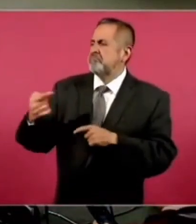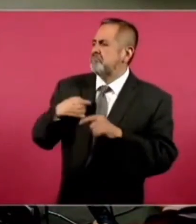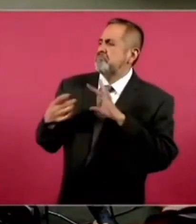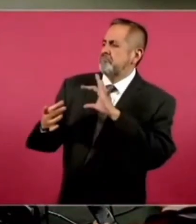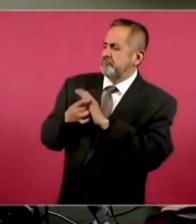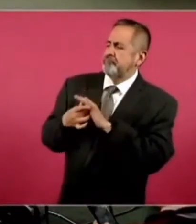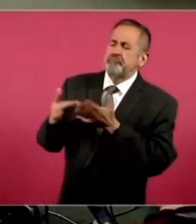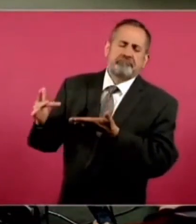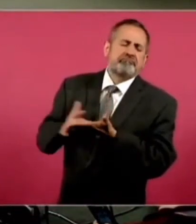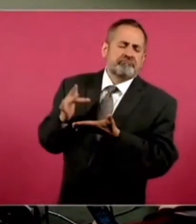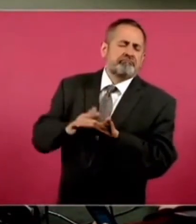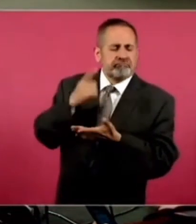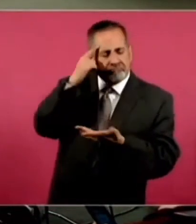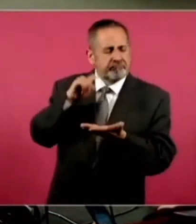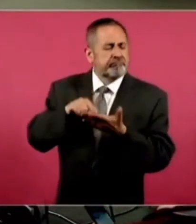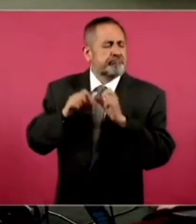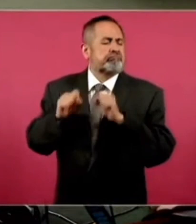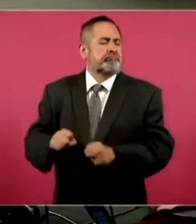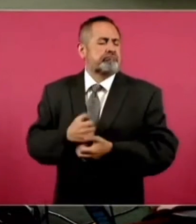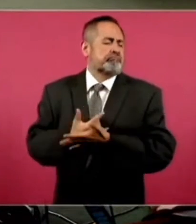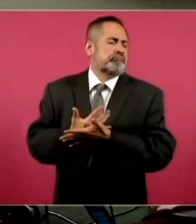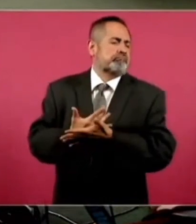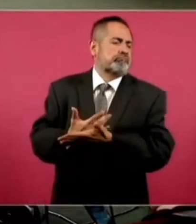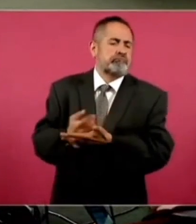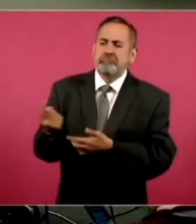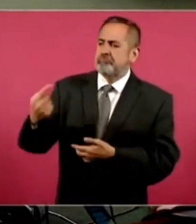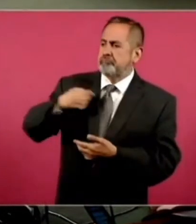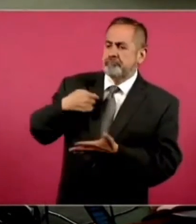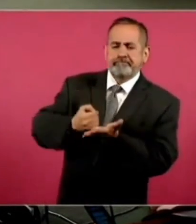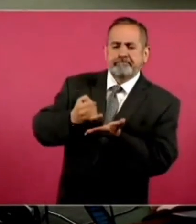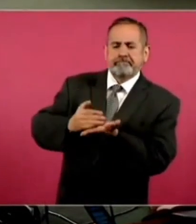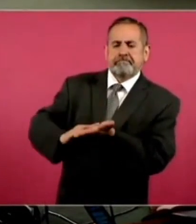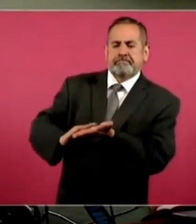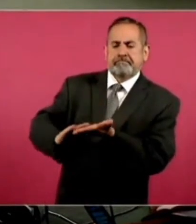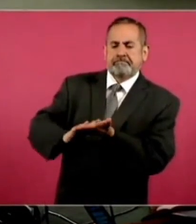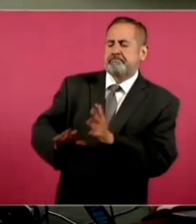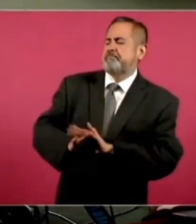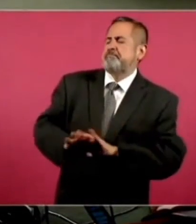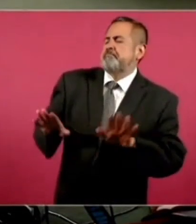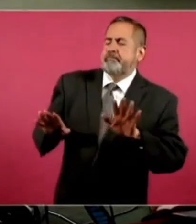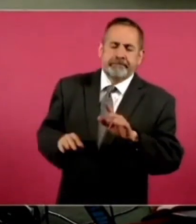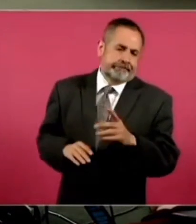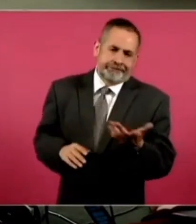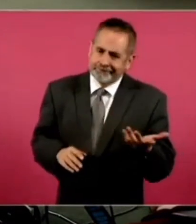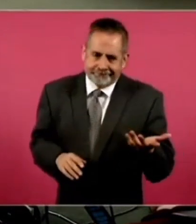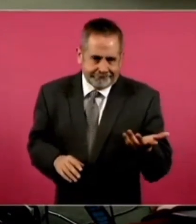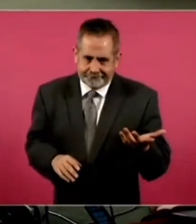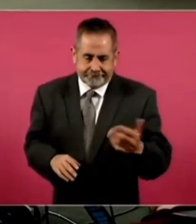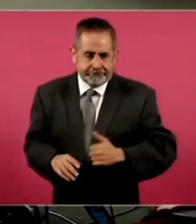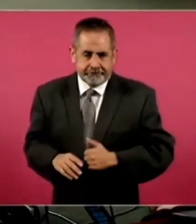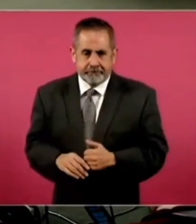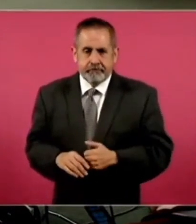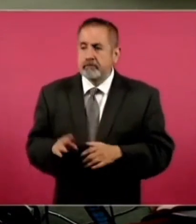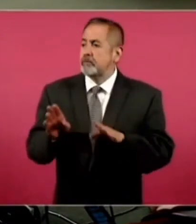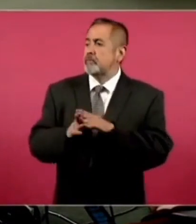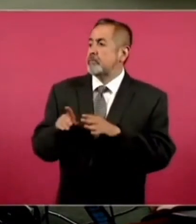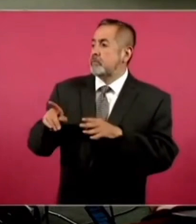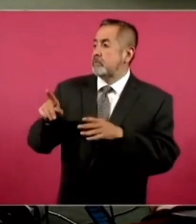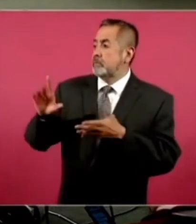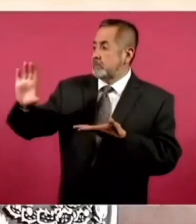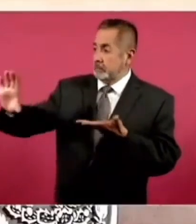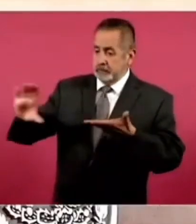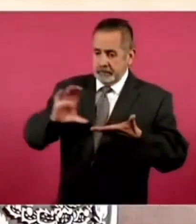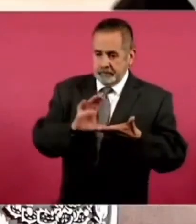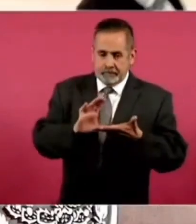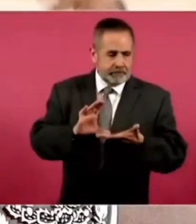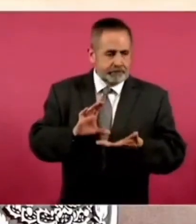le va a condonar la deuda o va a utilizar dinero del presupuesto,